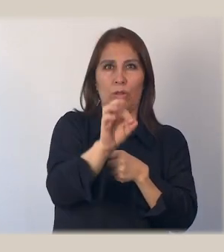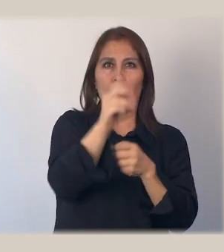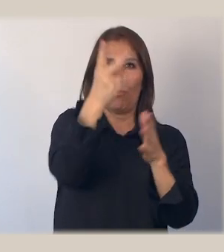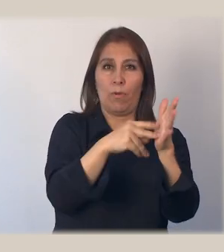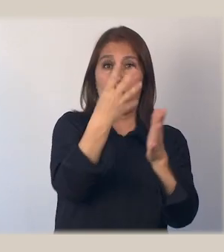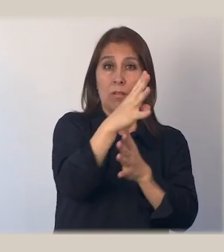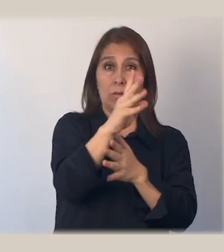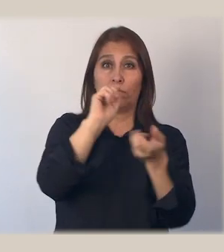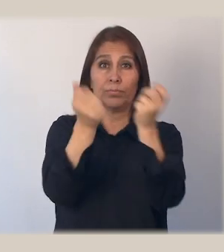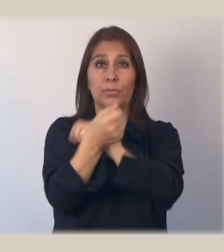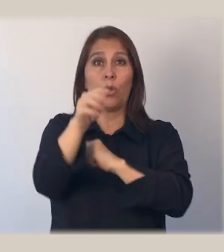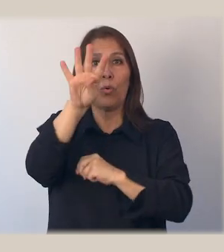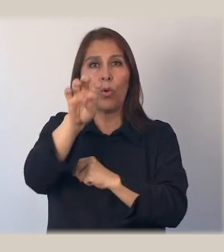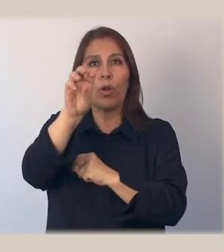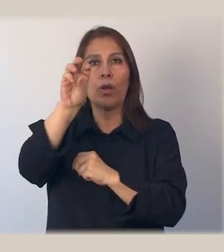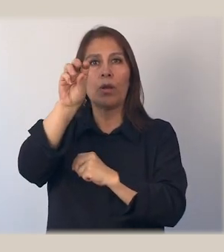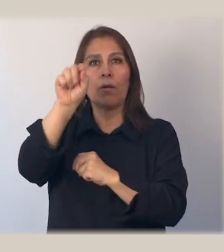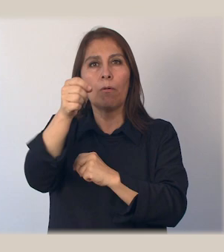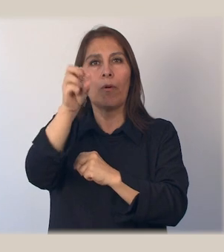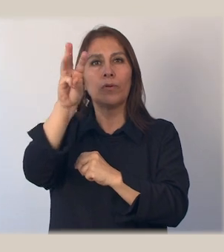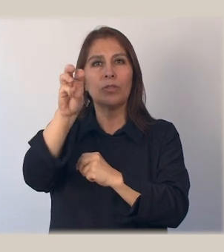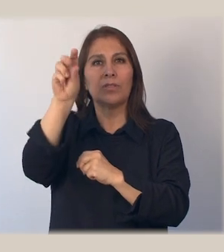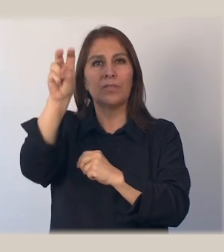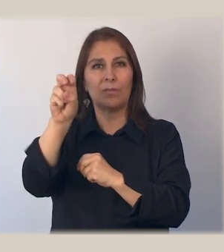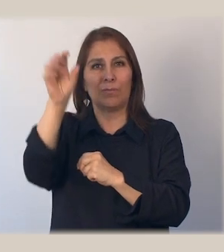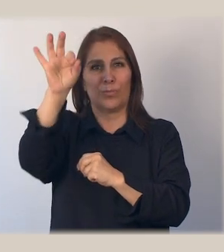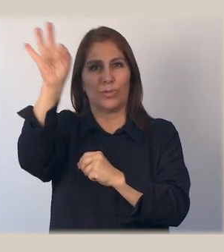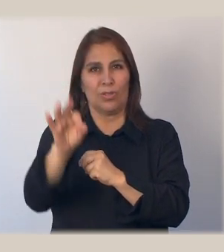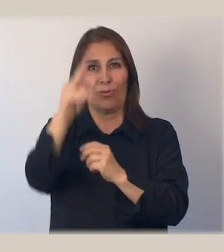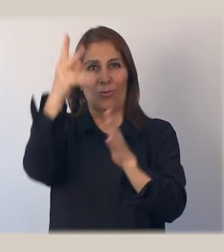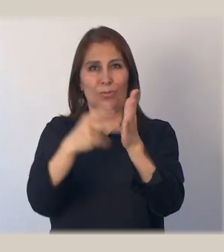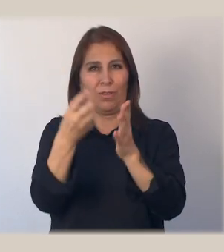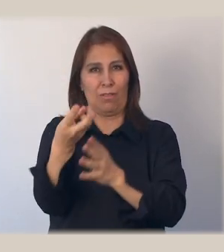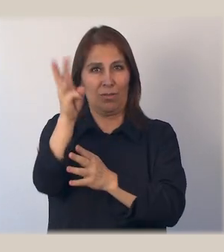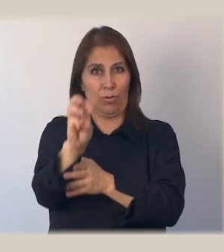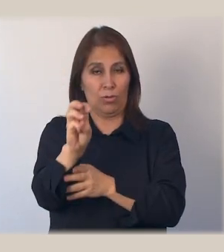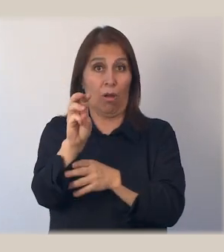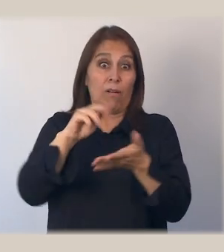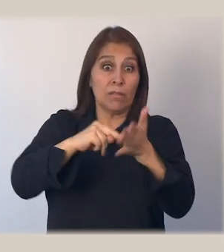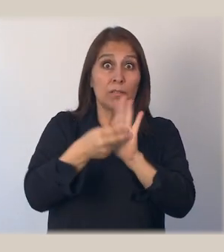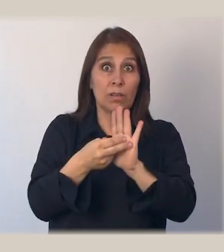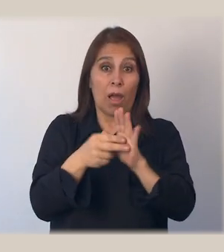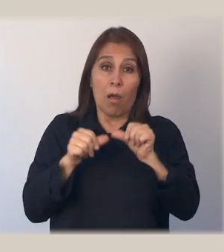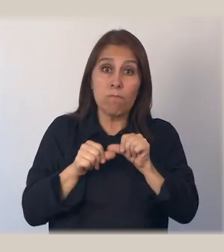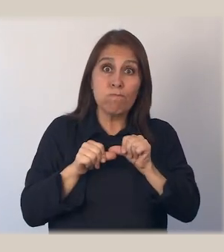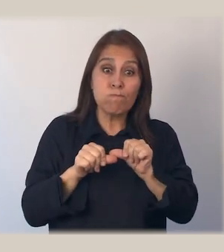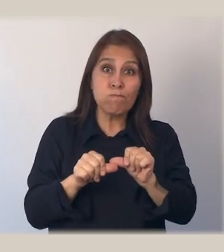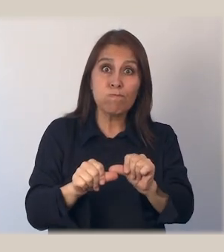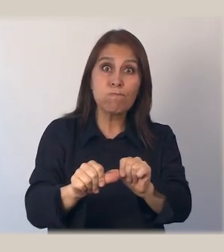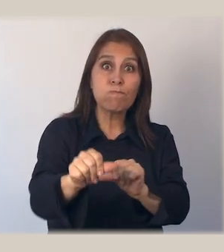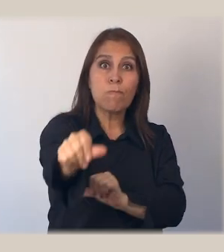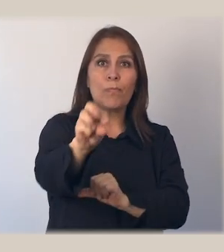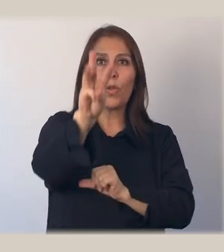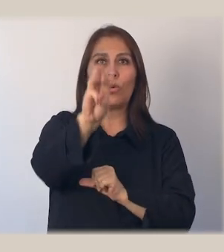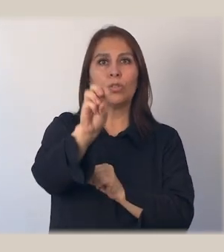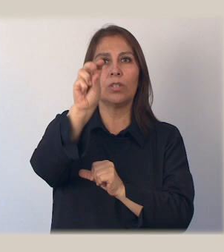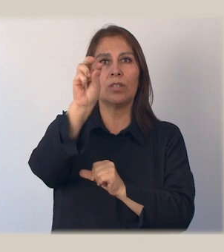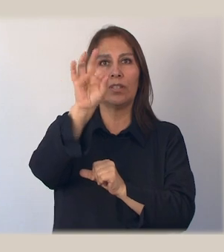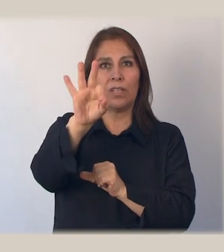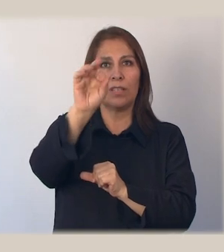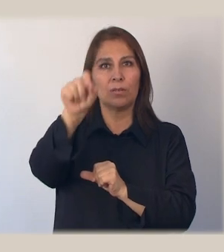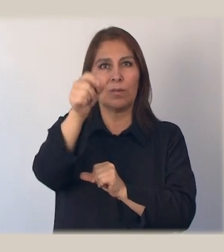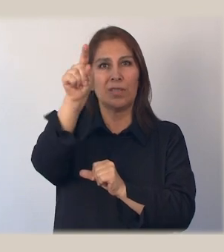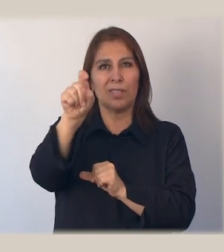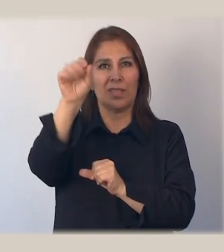al 9,87% en el 2018. Por tanto, la retención se ha incrementado del